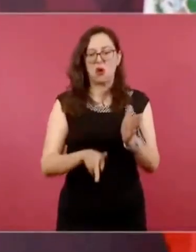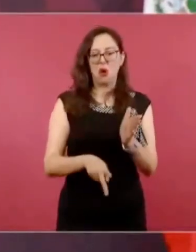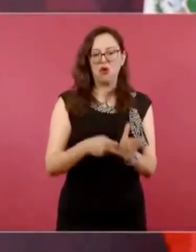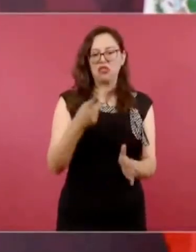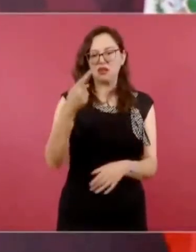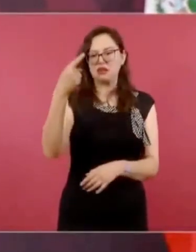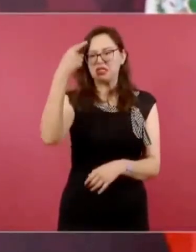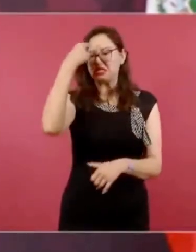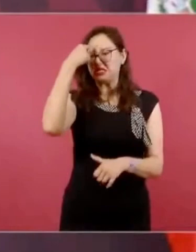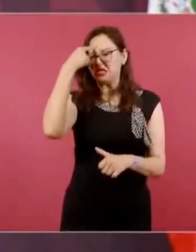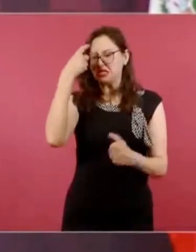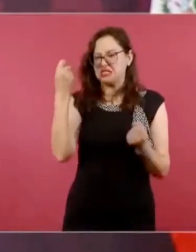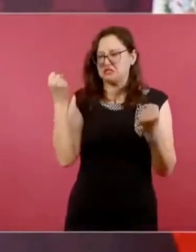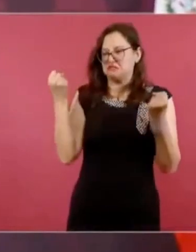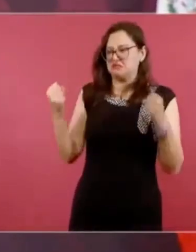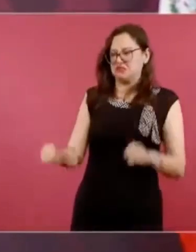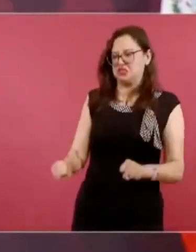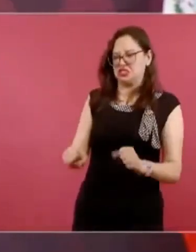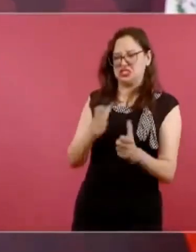facho,